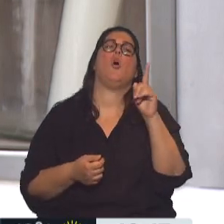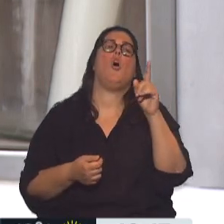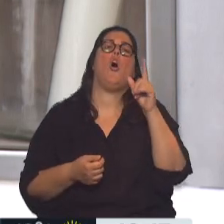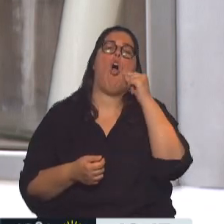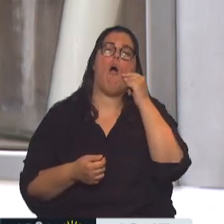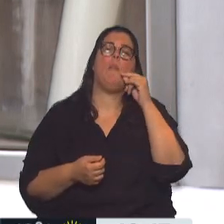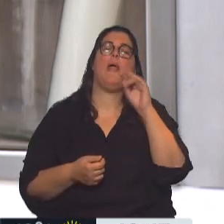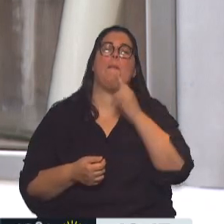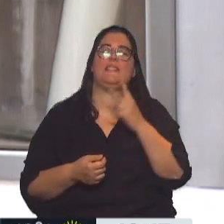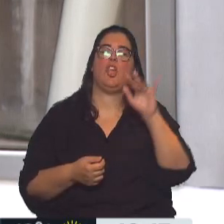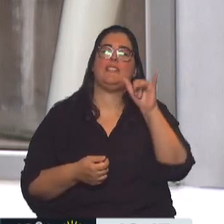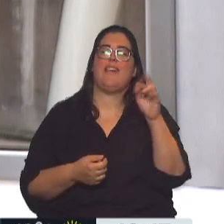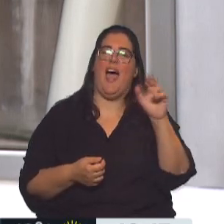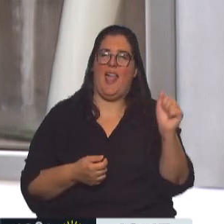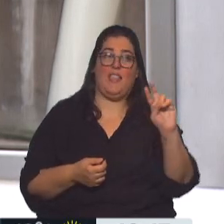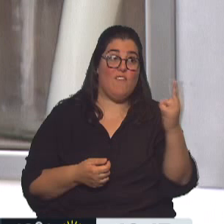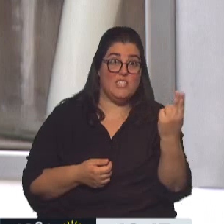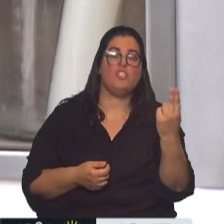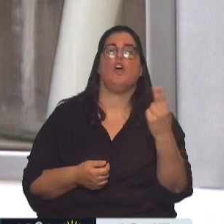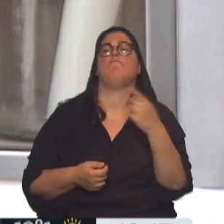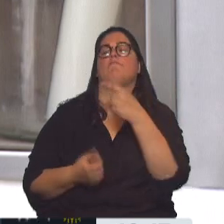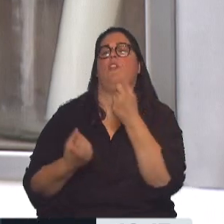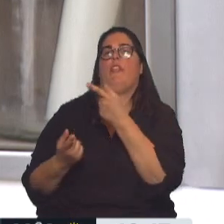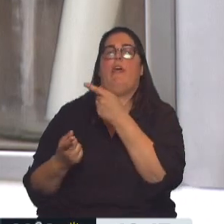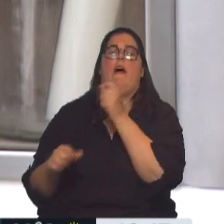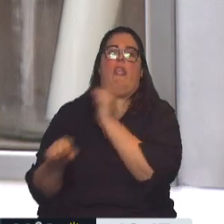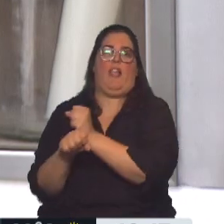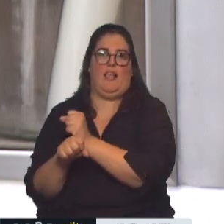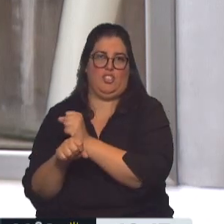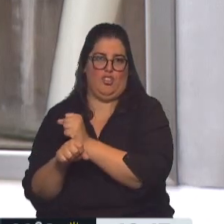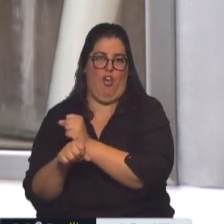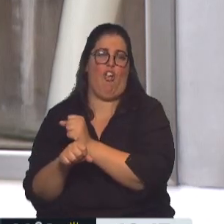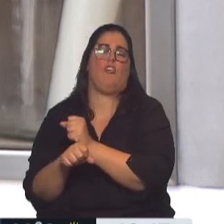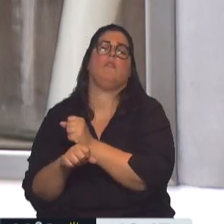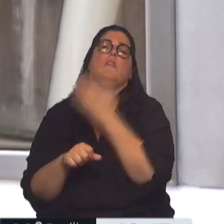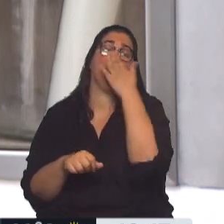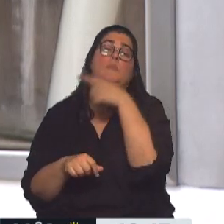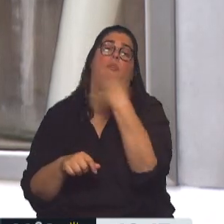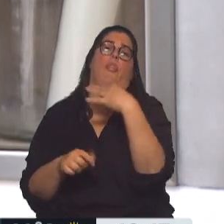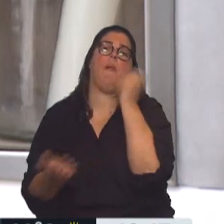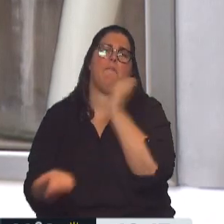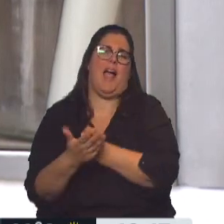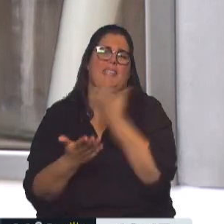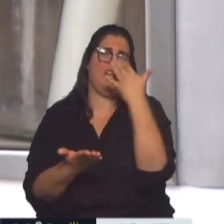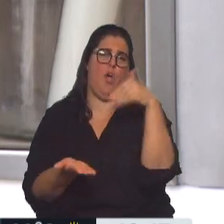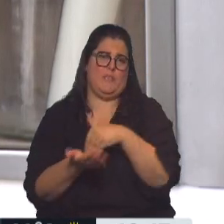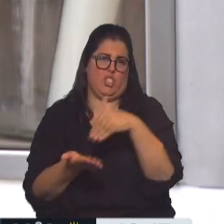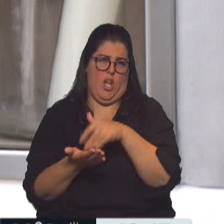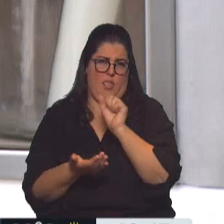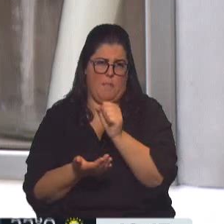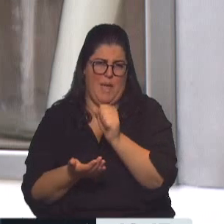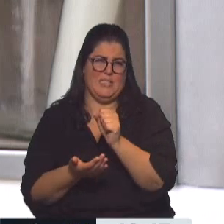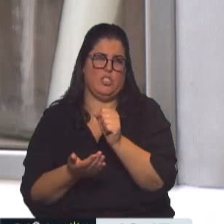detenido. Luego obtuvo un beneficio excarcelatorio mediante el pago de una caución real de 5 millones de pesos, tomó en cuenta el valor en